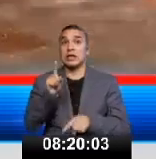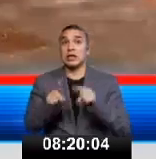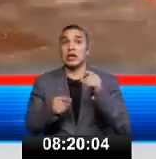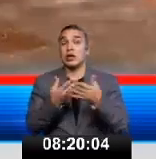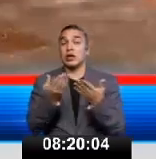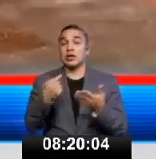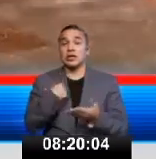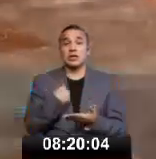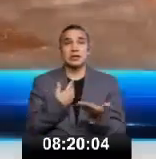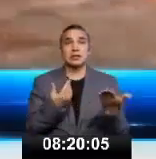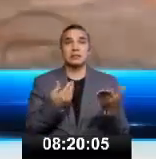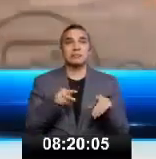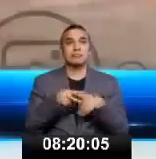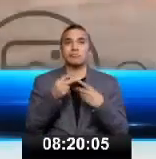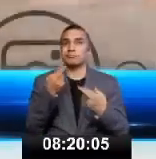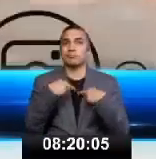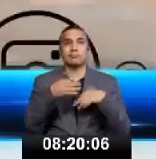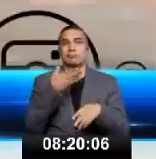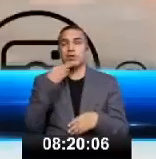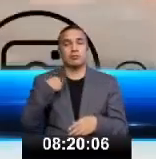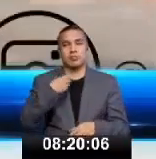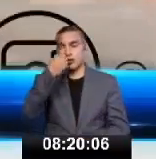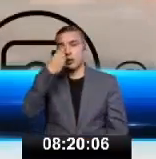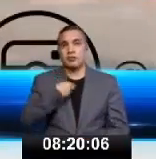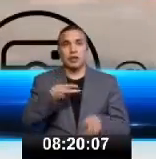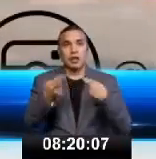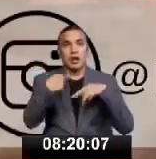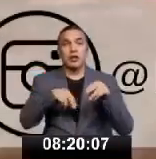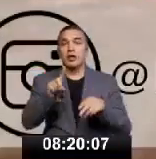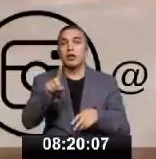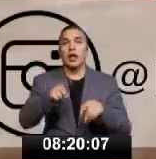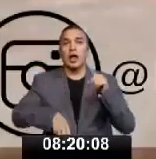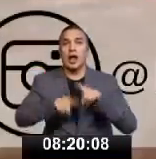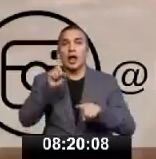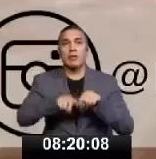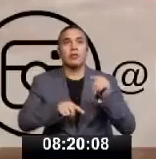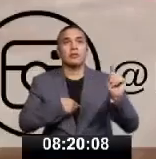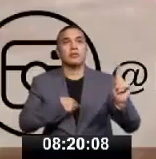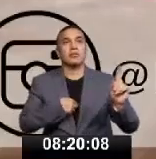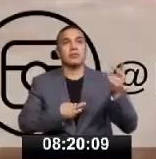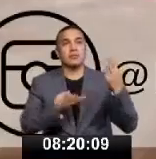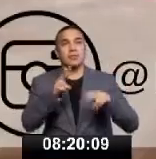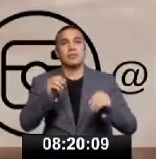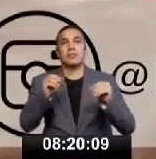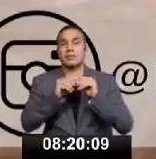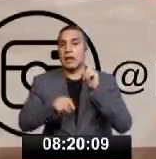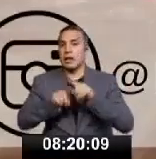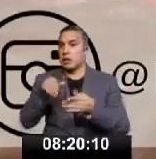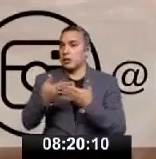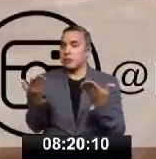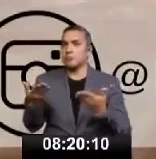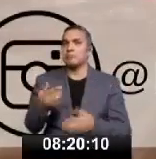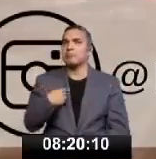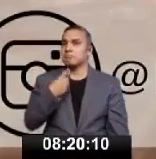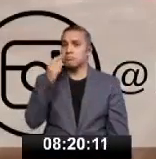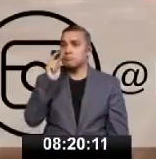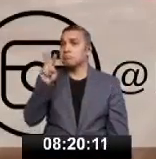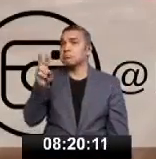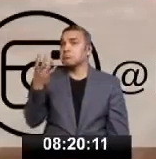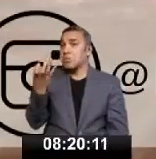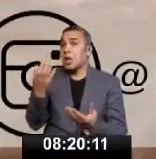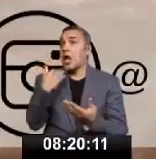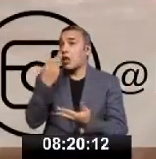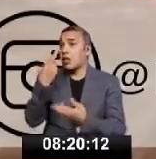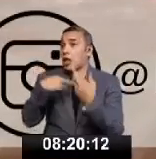que tenía, ay no, yo me pongo a hacer esto. Y como ella tiene sus amigas, mi niña también sus amistades, le digo, mira, si por ahí